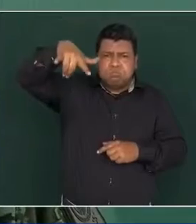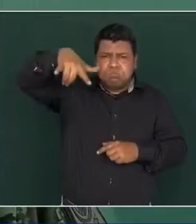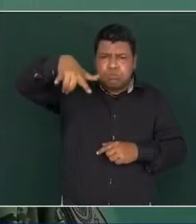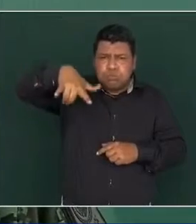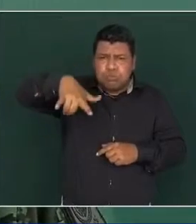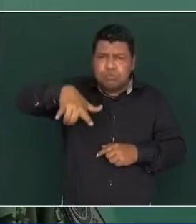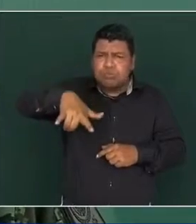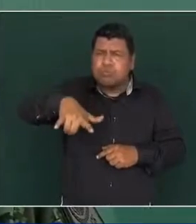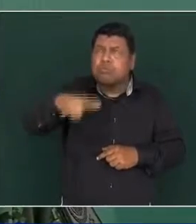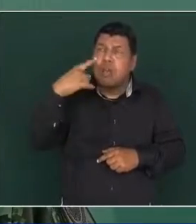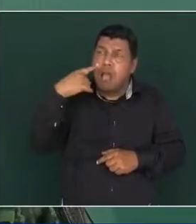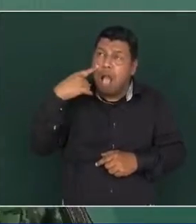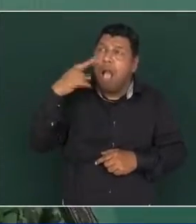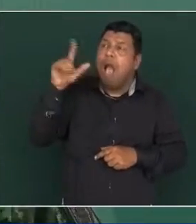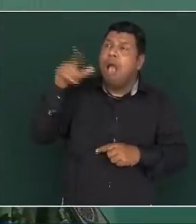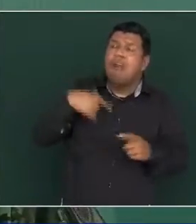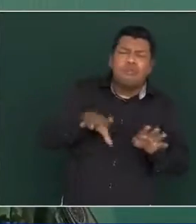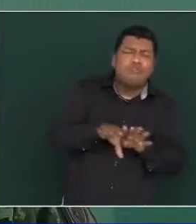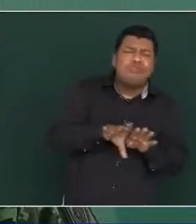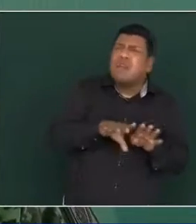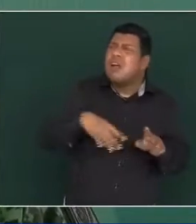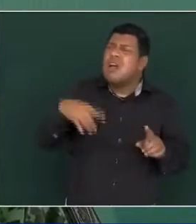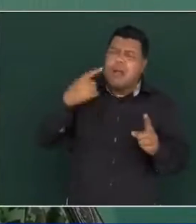de aviones de manera